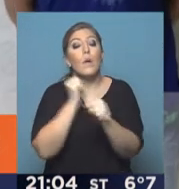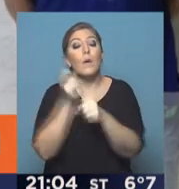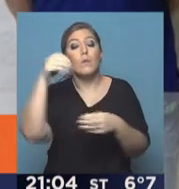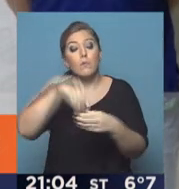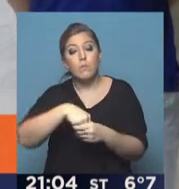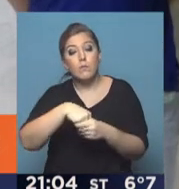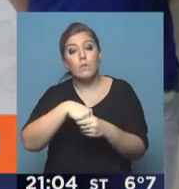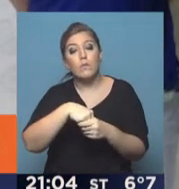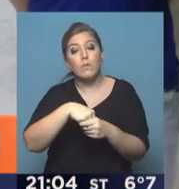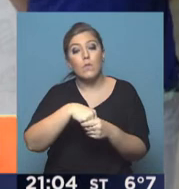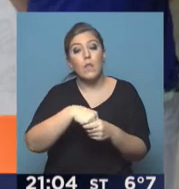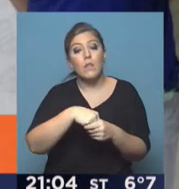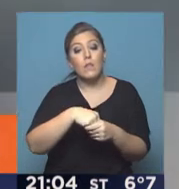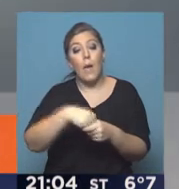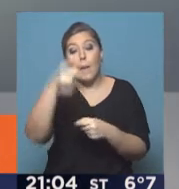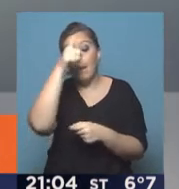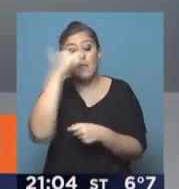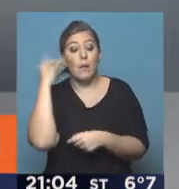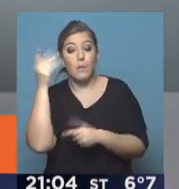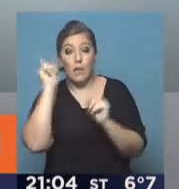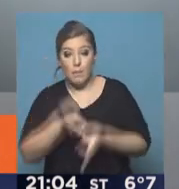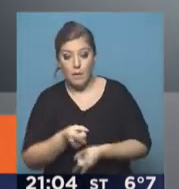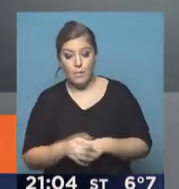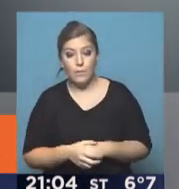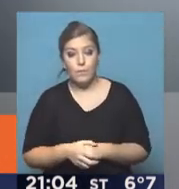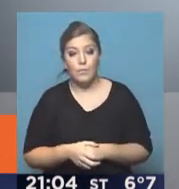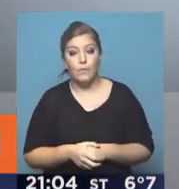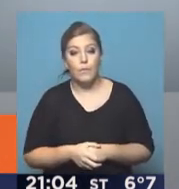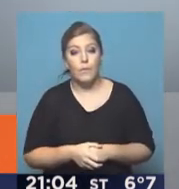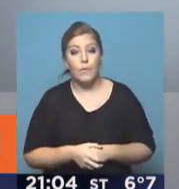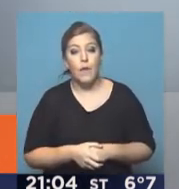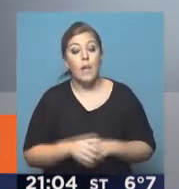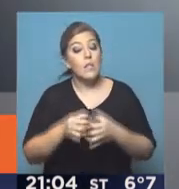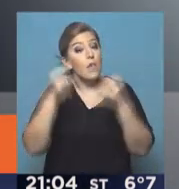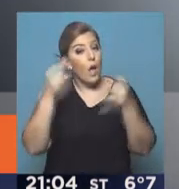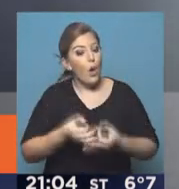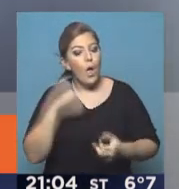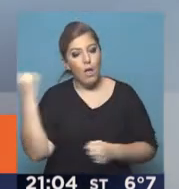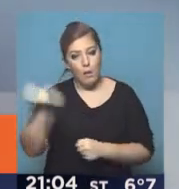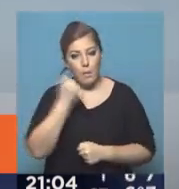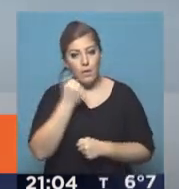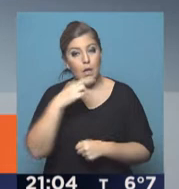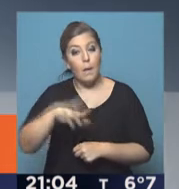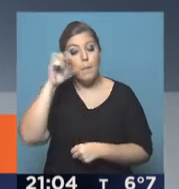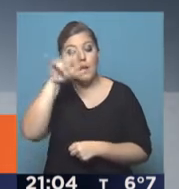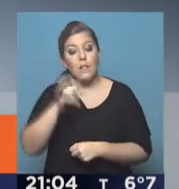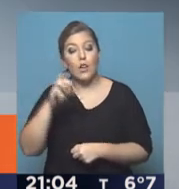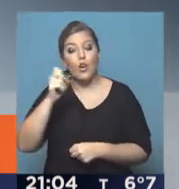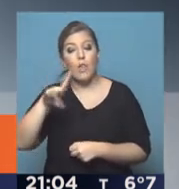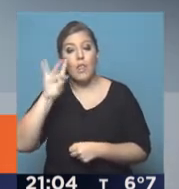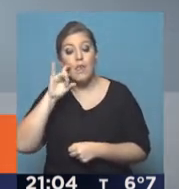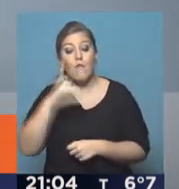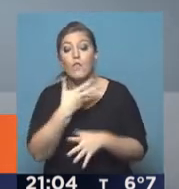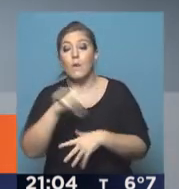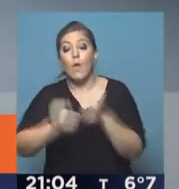efectivos de su país y de brasil en medio de fuertes medidas de seguridad pérez corradi fue trasladado hasta